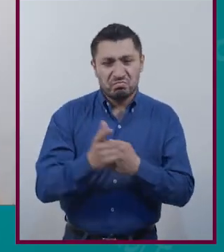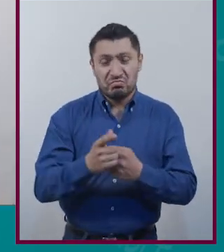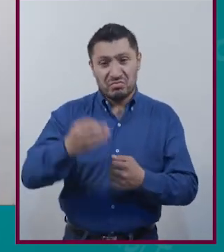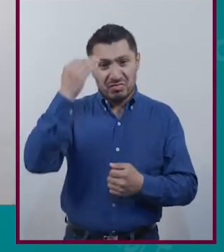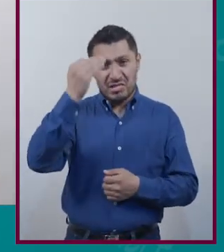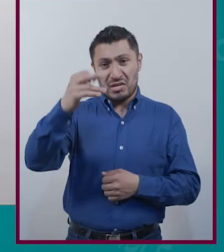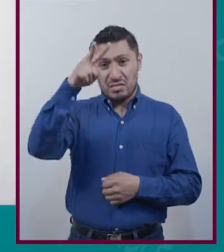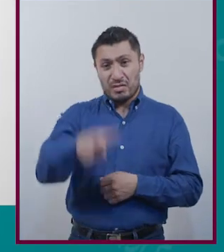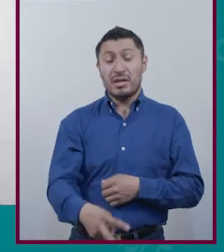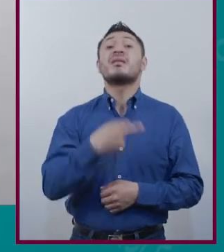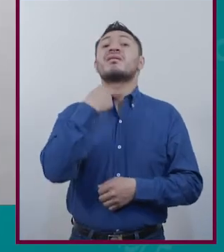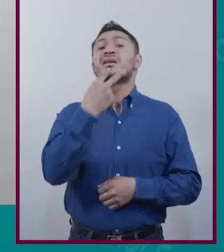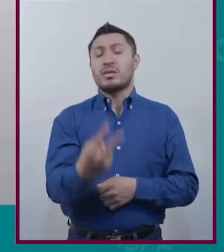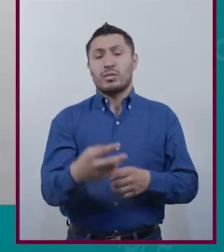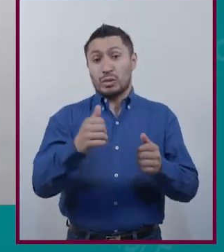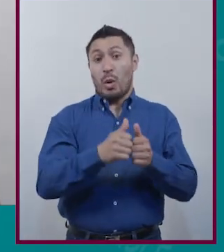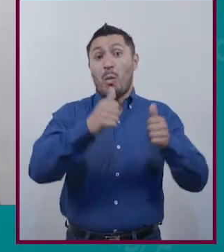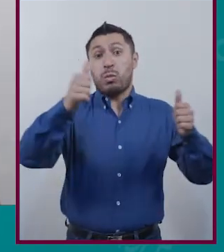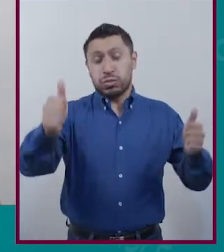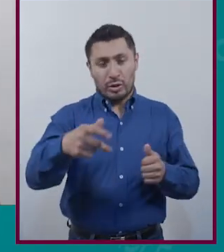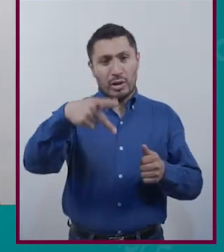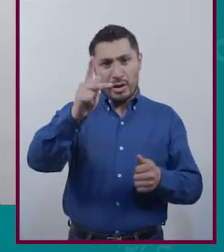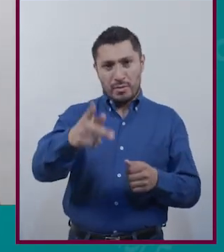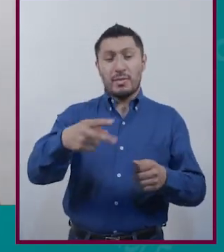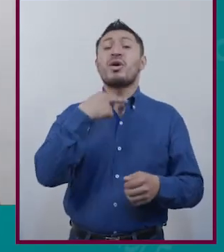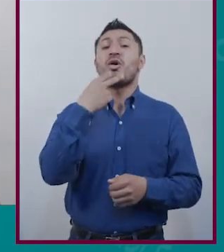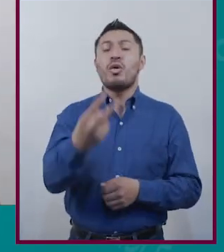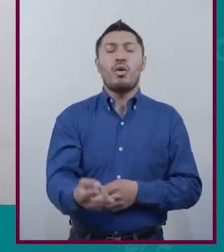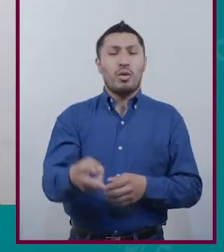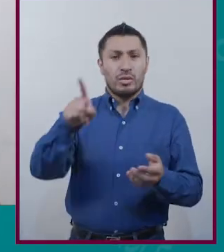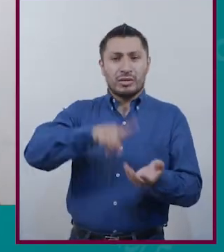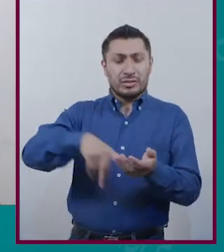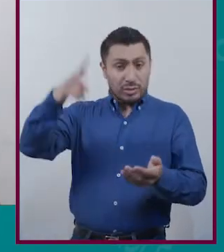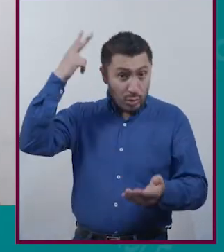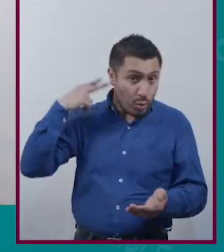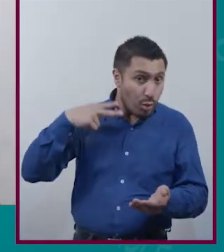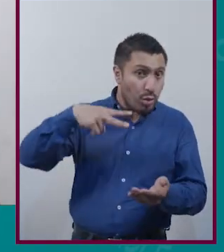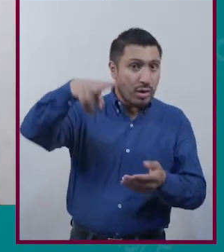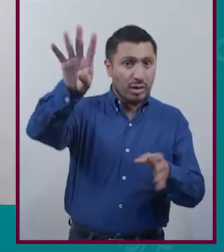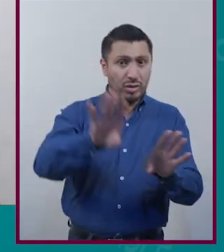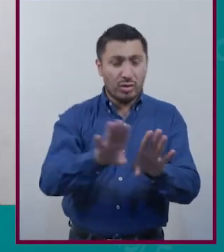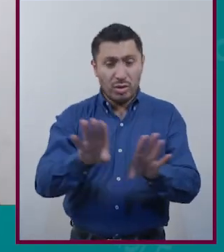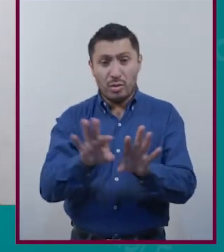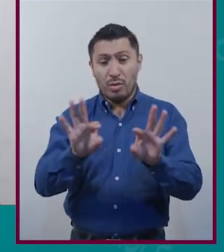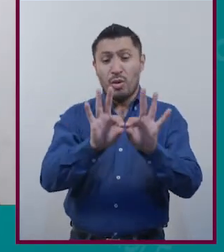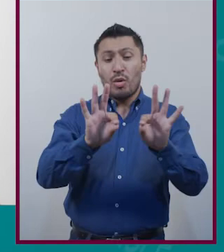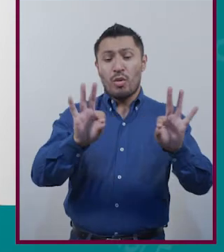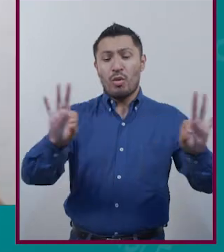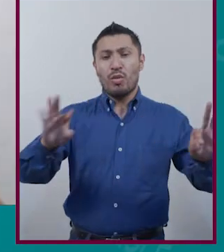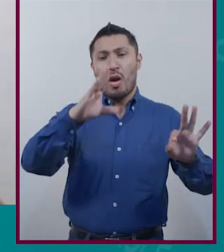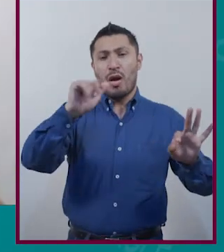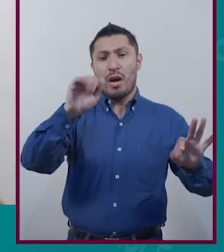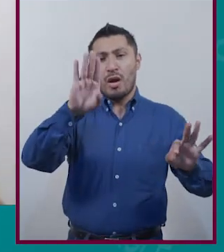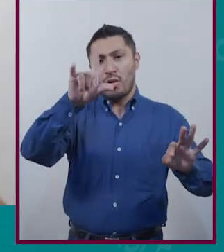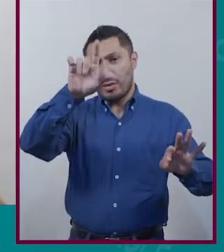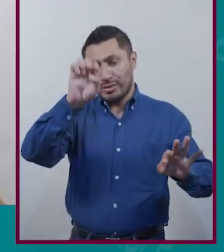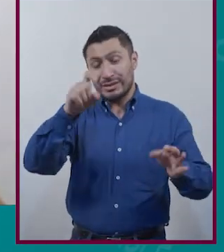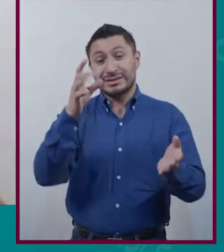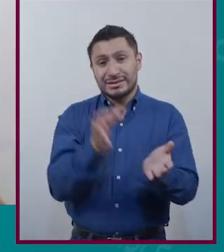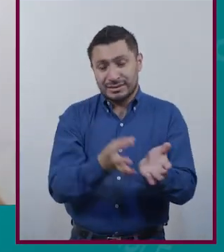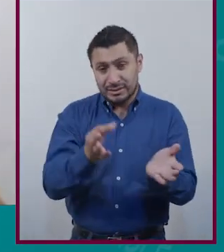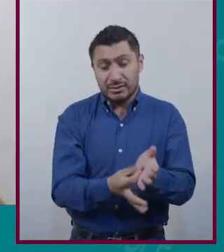y con la voz. Pero era una voz que viajaba sobre todo por cobre, por cables de cobre. Hoy es la